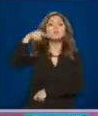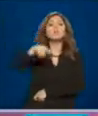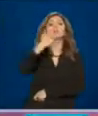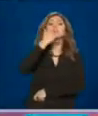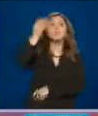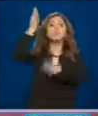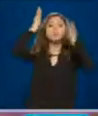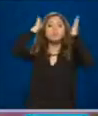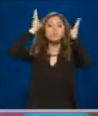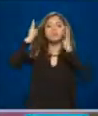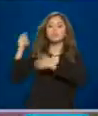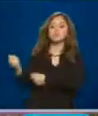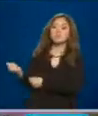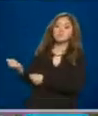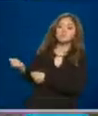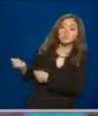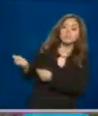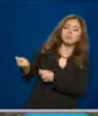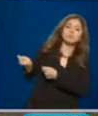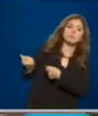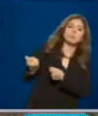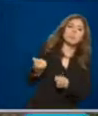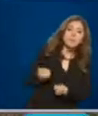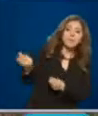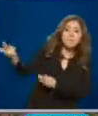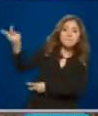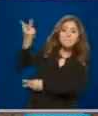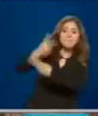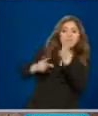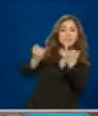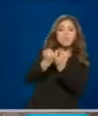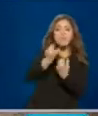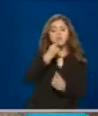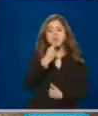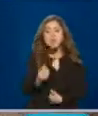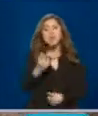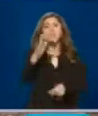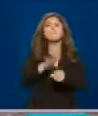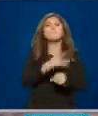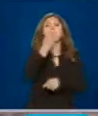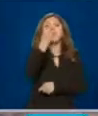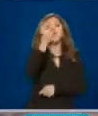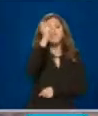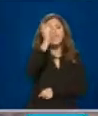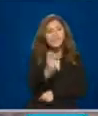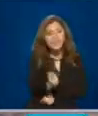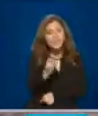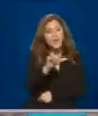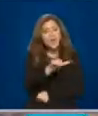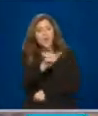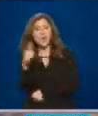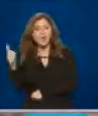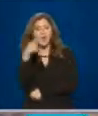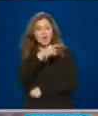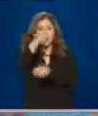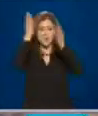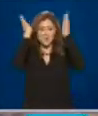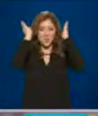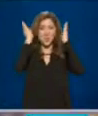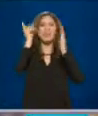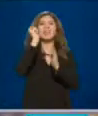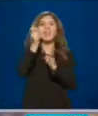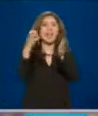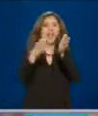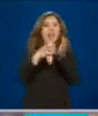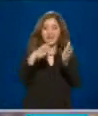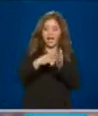a presentarlos. Por eso las mulitas. Y si se fijan, las mulitas traen como unas cajitas a los lados.